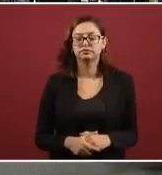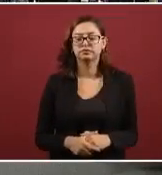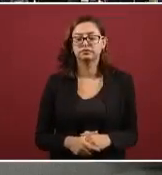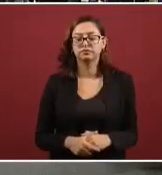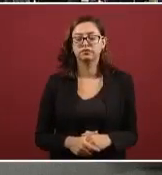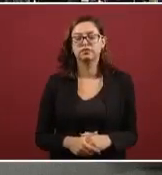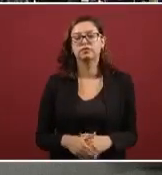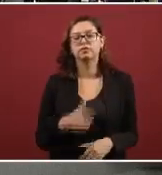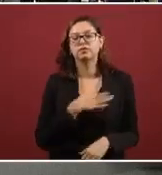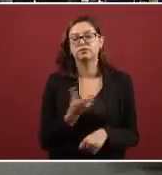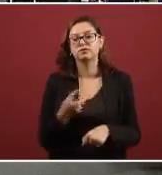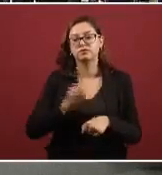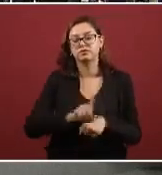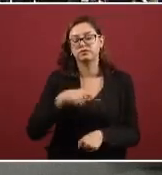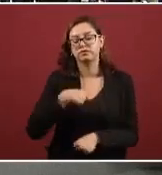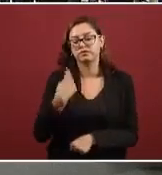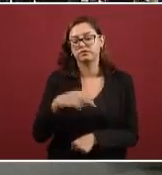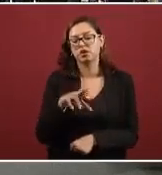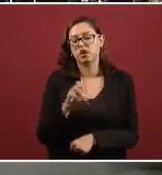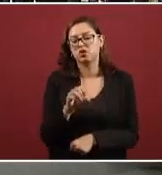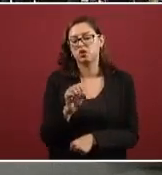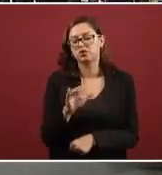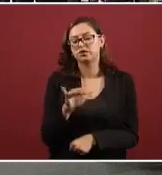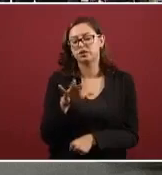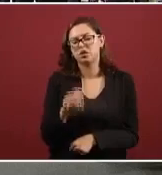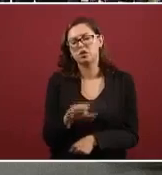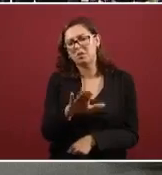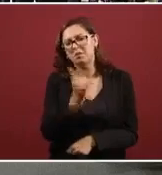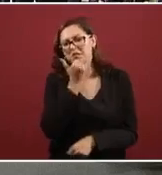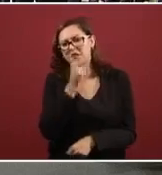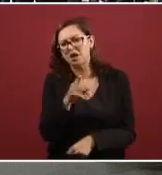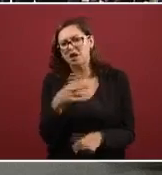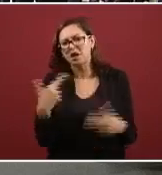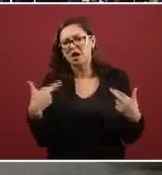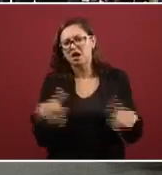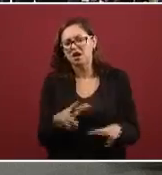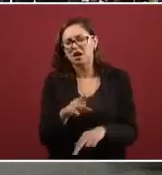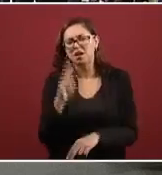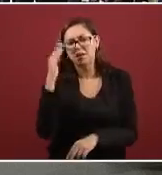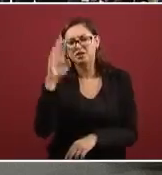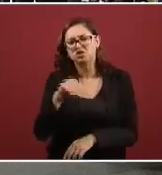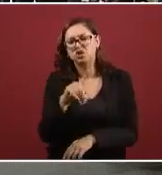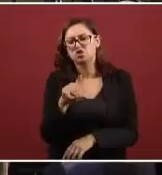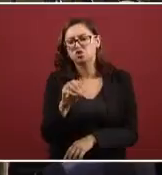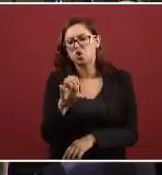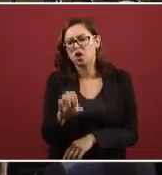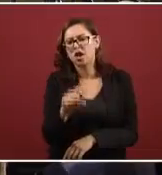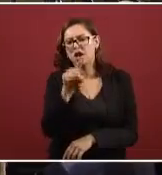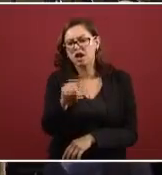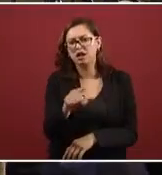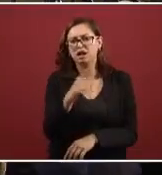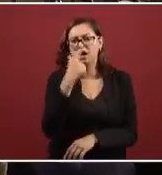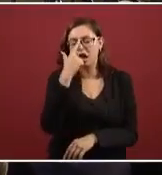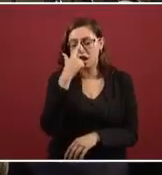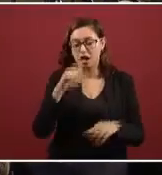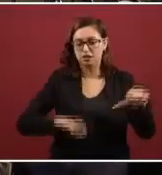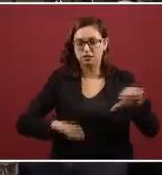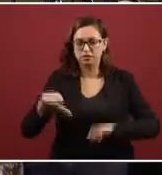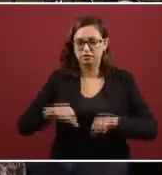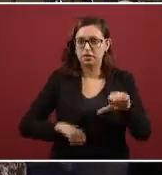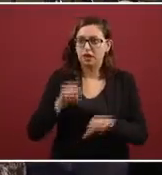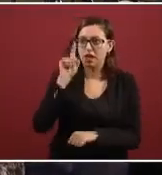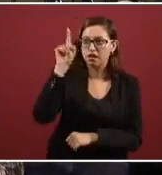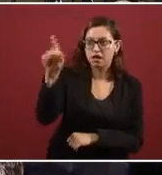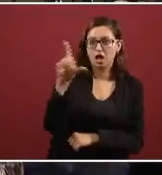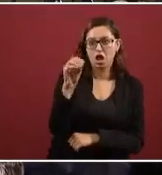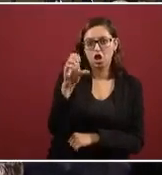Buenos días, Rocío Méndez, Noticias MMS. Maestro Sobe, dado que nos están planteando que va a haber festividades en Los Pinos y también en la zona